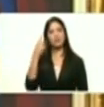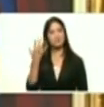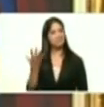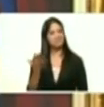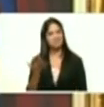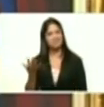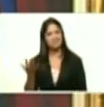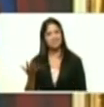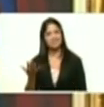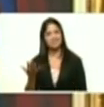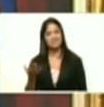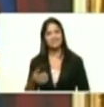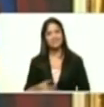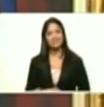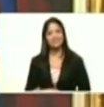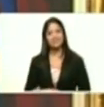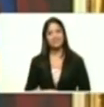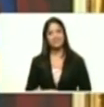¿No?